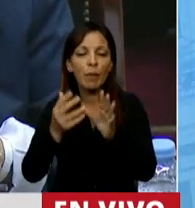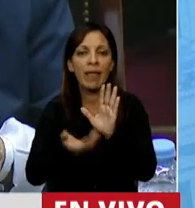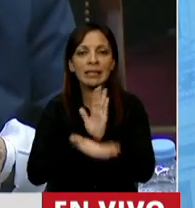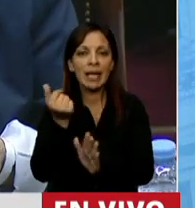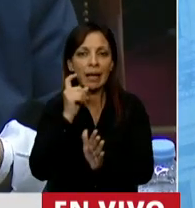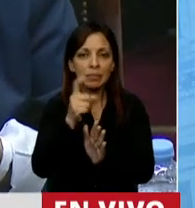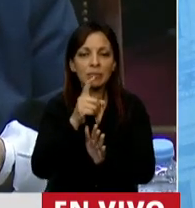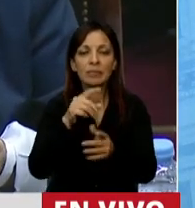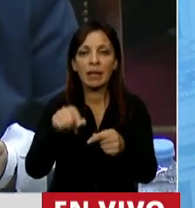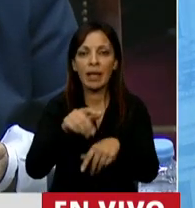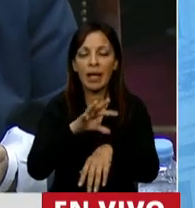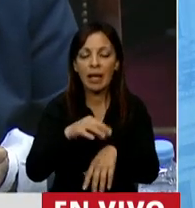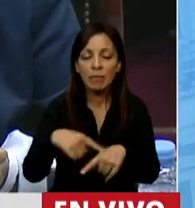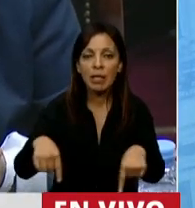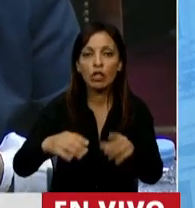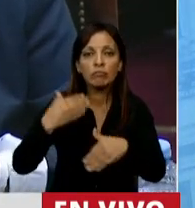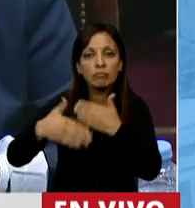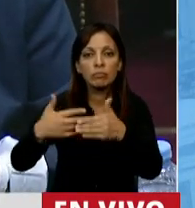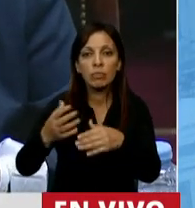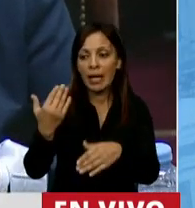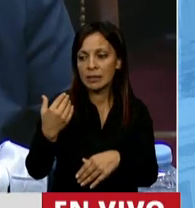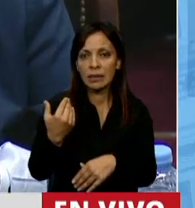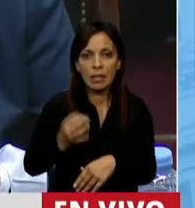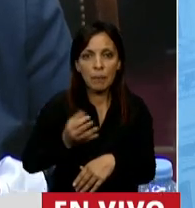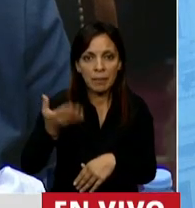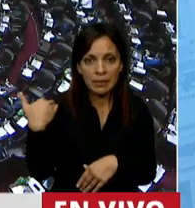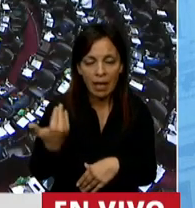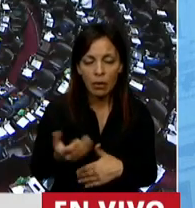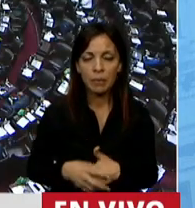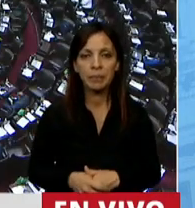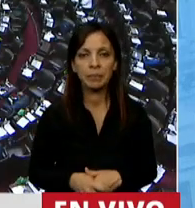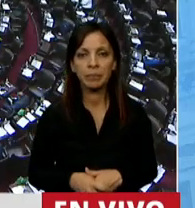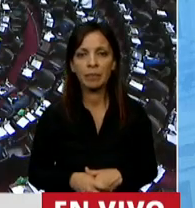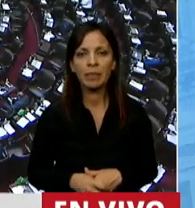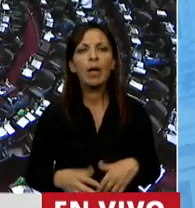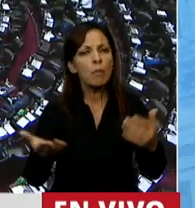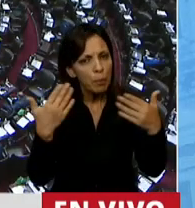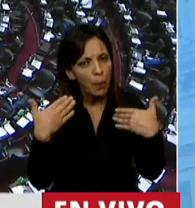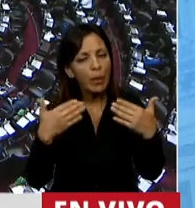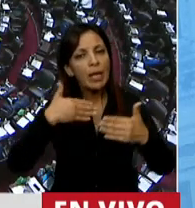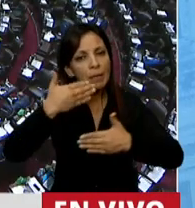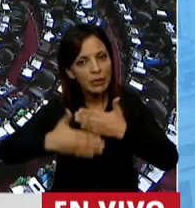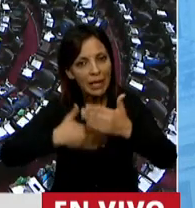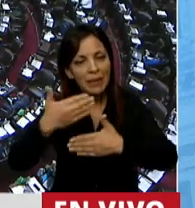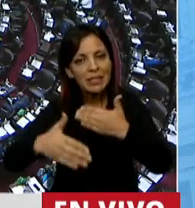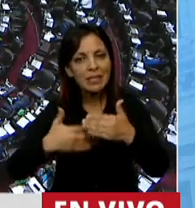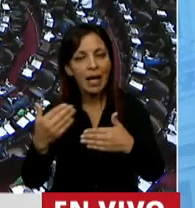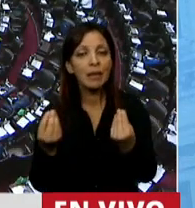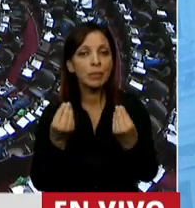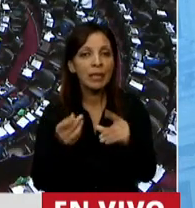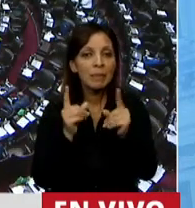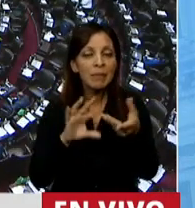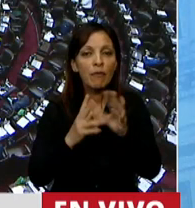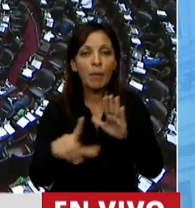llegó 98 años después, el año pasado. Es decir, podemos avanzar porque